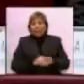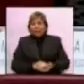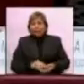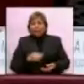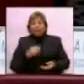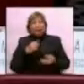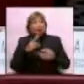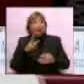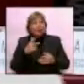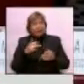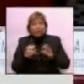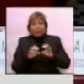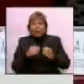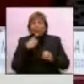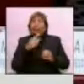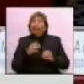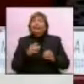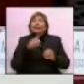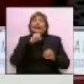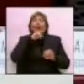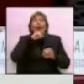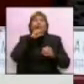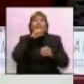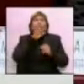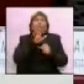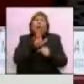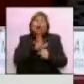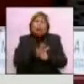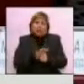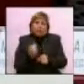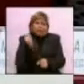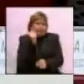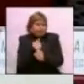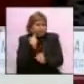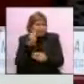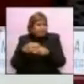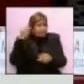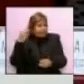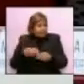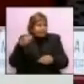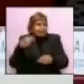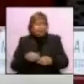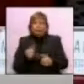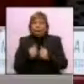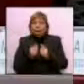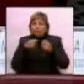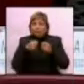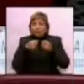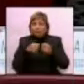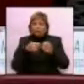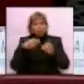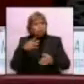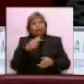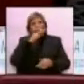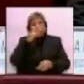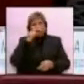un tercer aspecto es el compromiso de seguir trabajando claramente en la lucha contra el